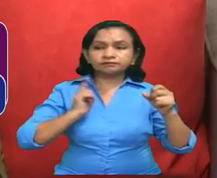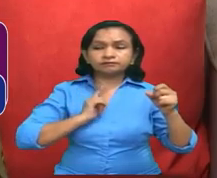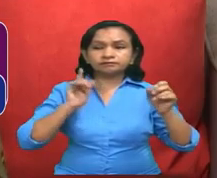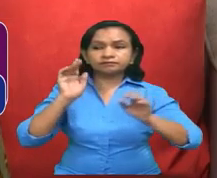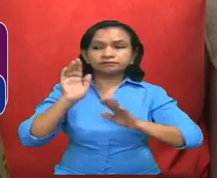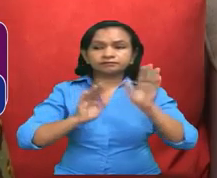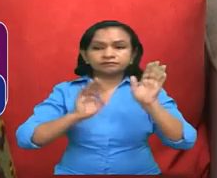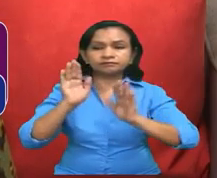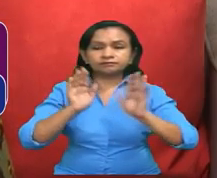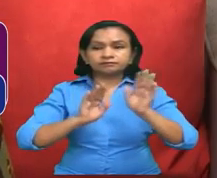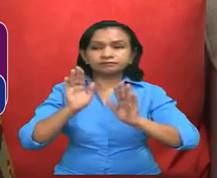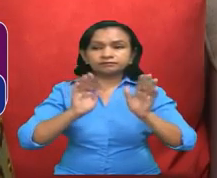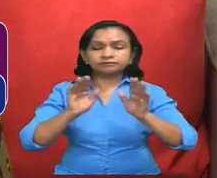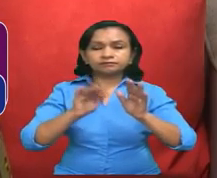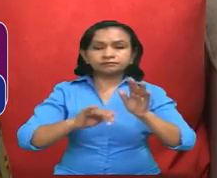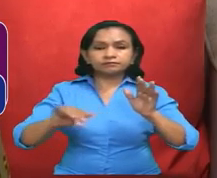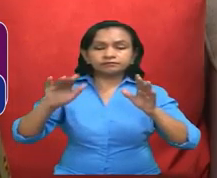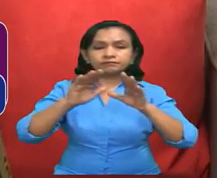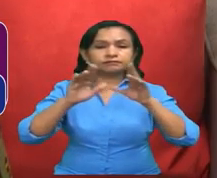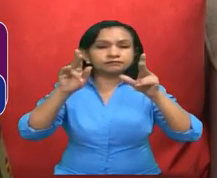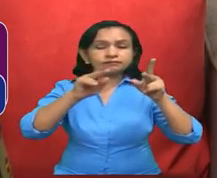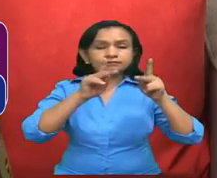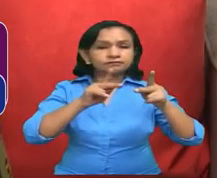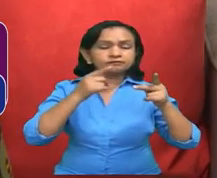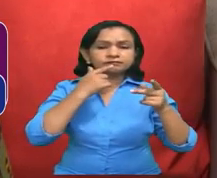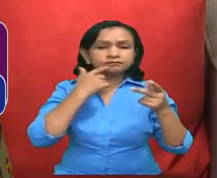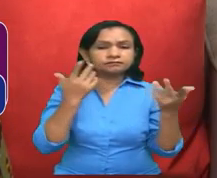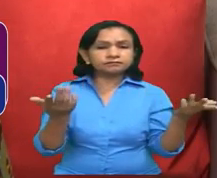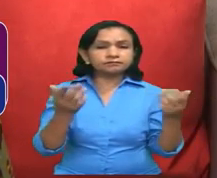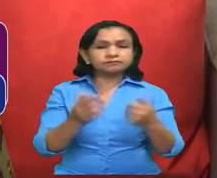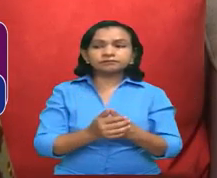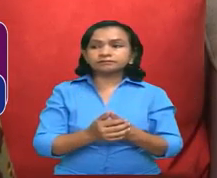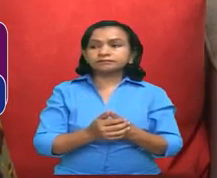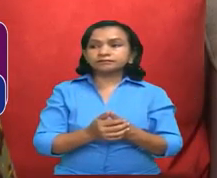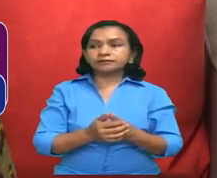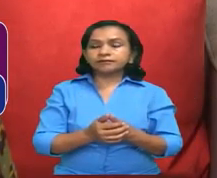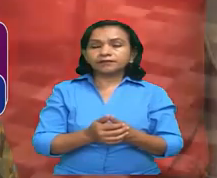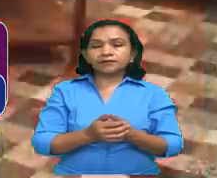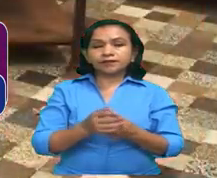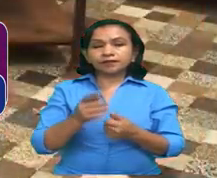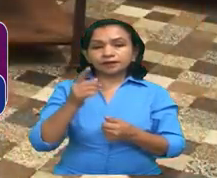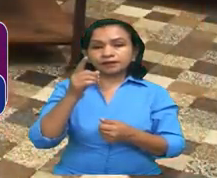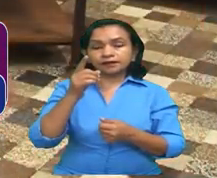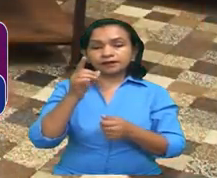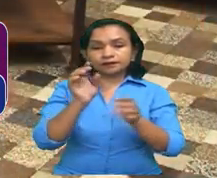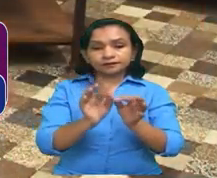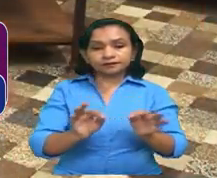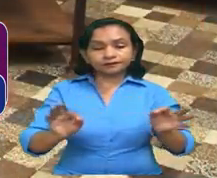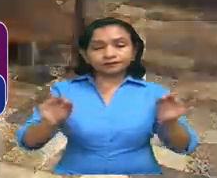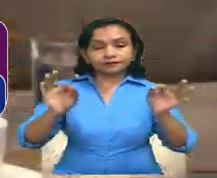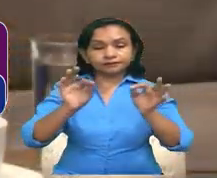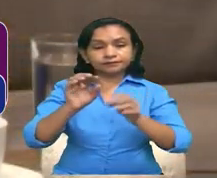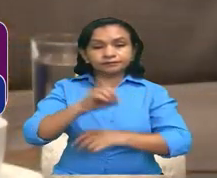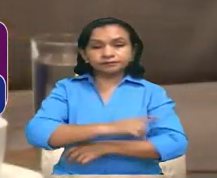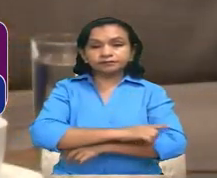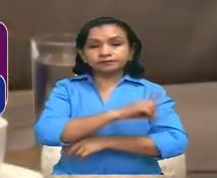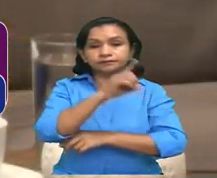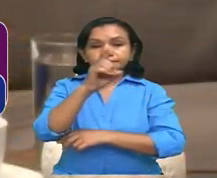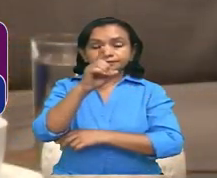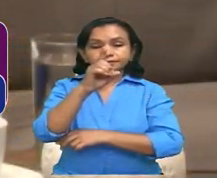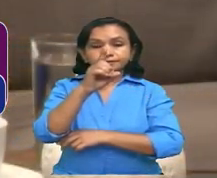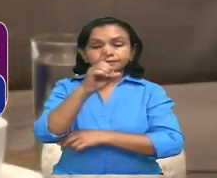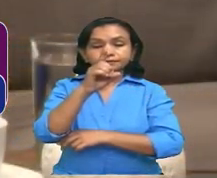que habían participado en esta feria alrededor de 64 empresas mayoristas de turismo. ¿Qué ventaja nos trae